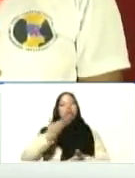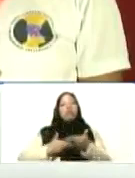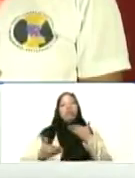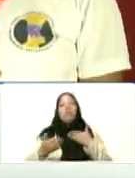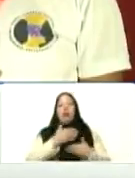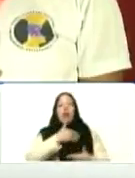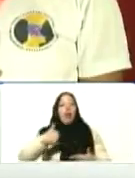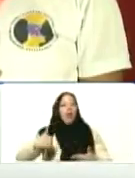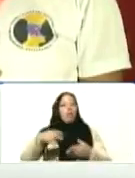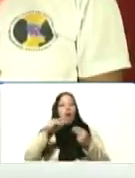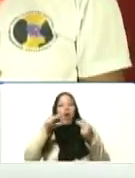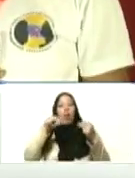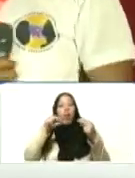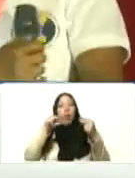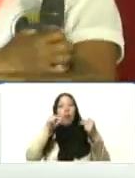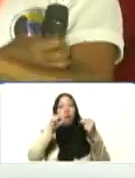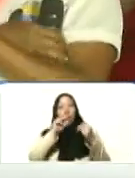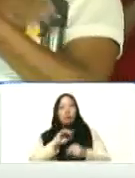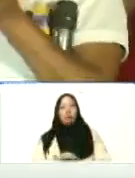quieres hablar.